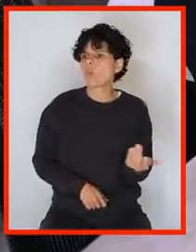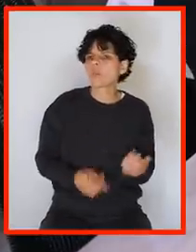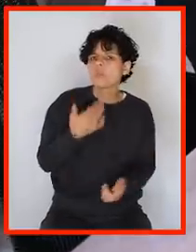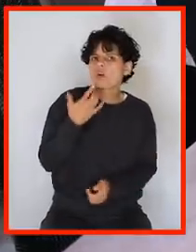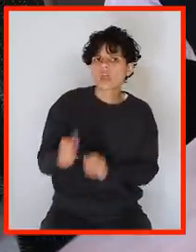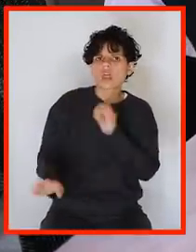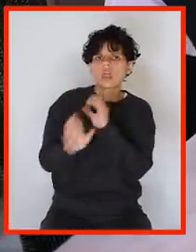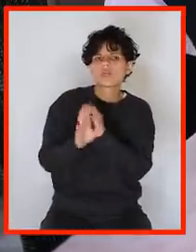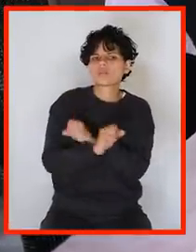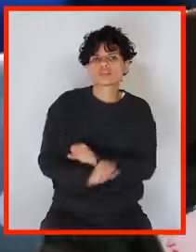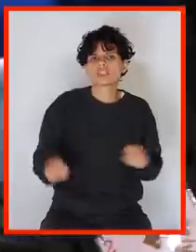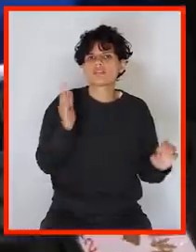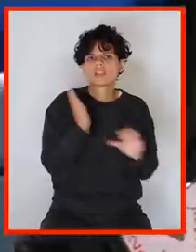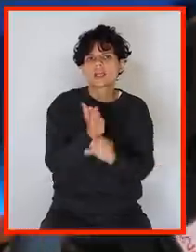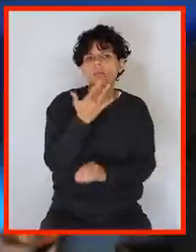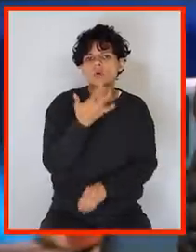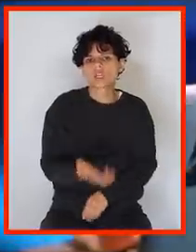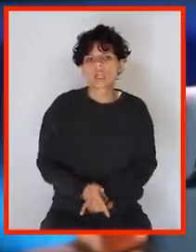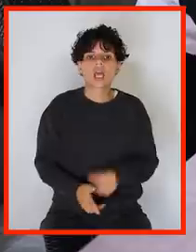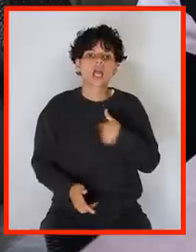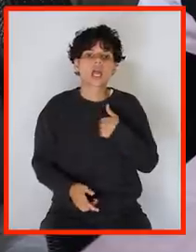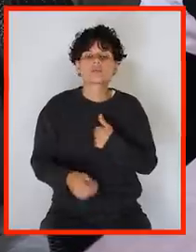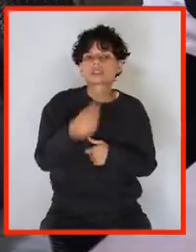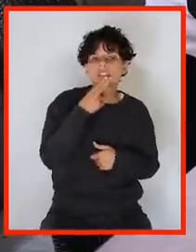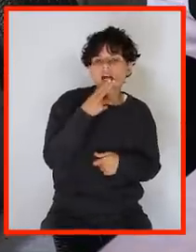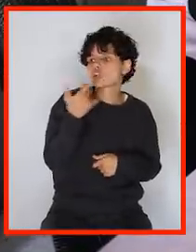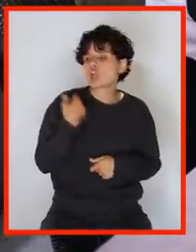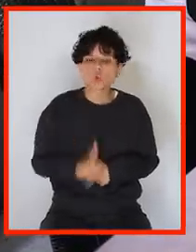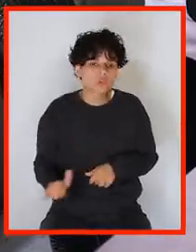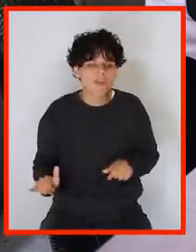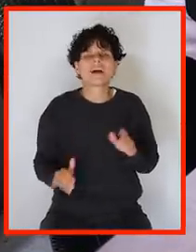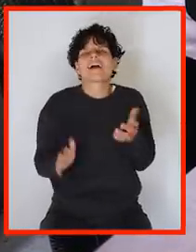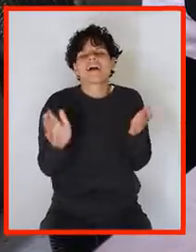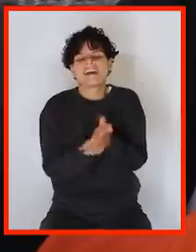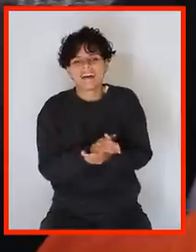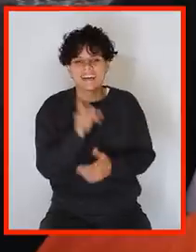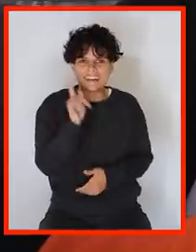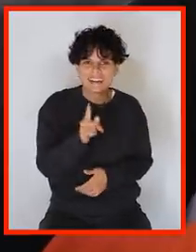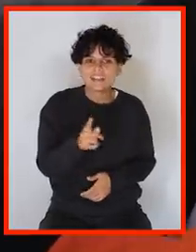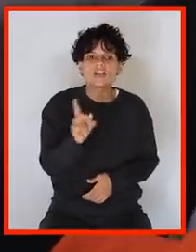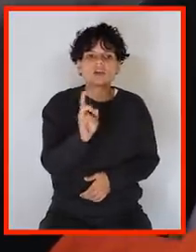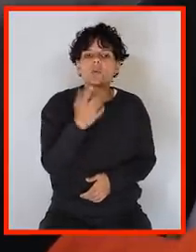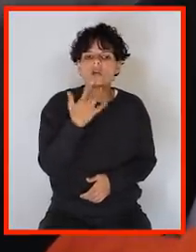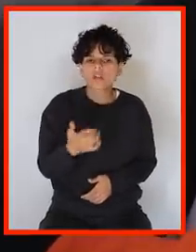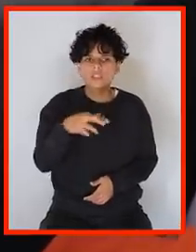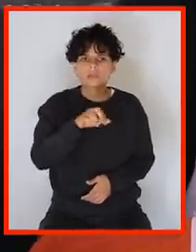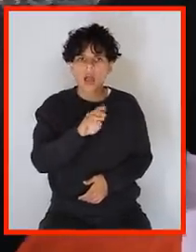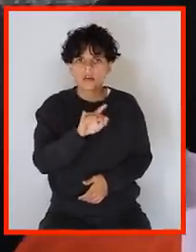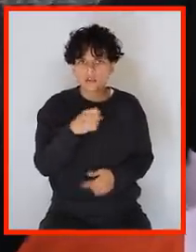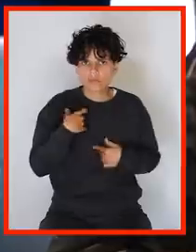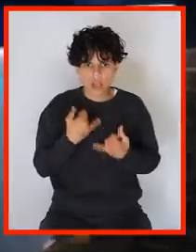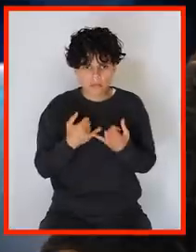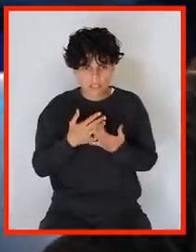¿Cómo Pablito te va a tener bloqueado? ¿Te tiene bloqueado, weón? No le gustaba mi cigarro, no le vendí. ¿Pero por qué, weón? Pablito es amigo